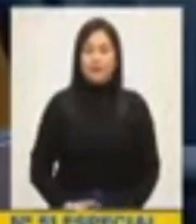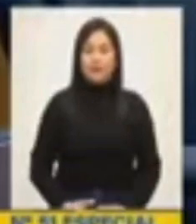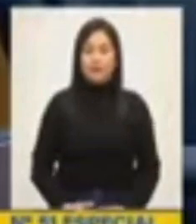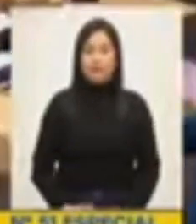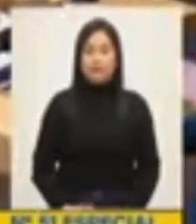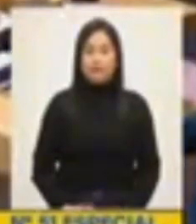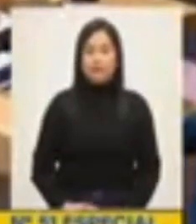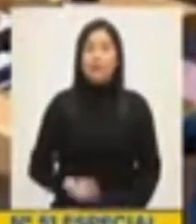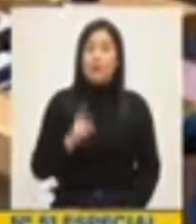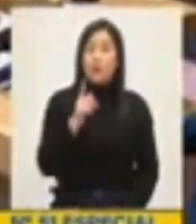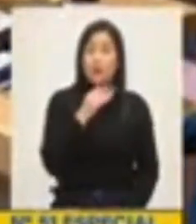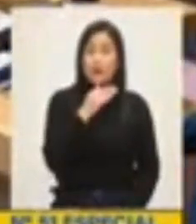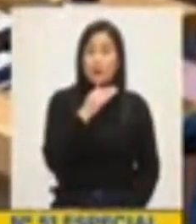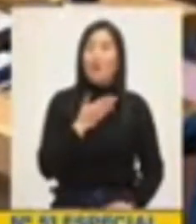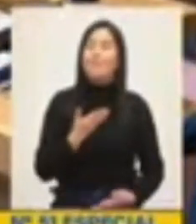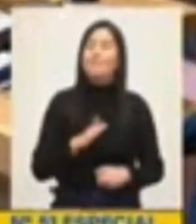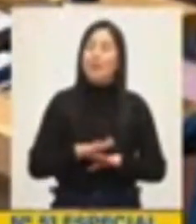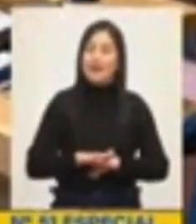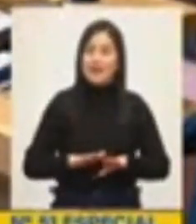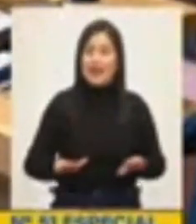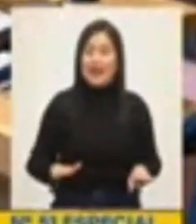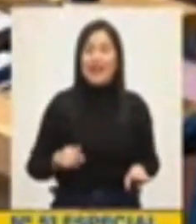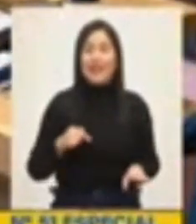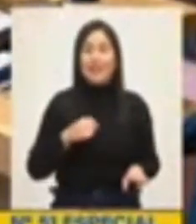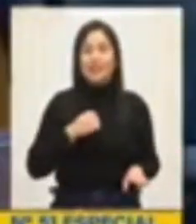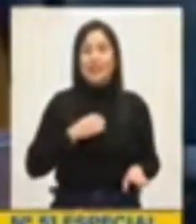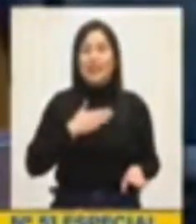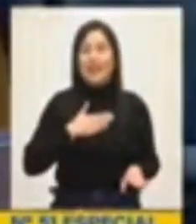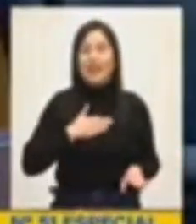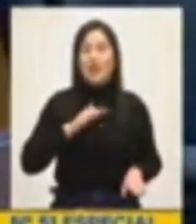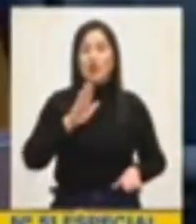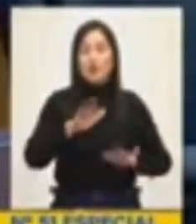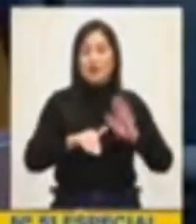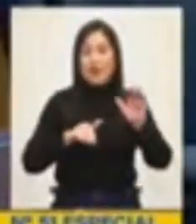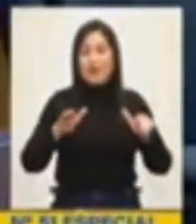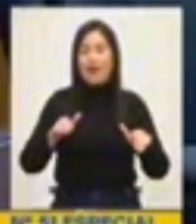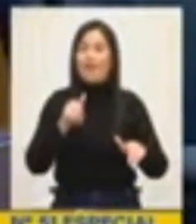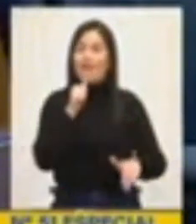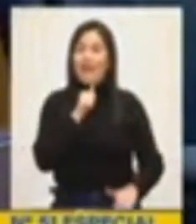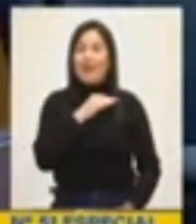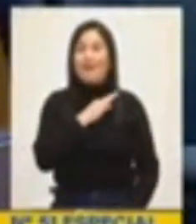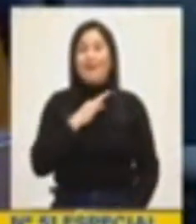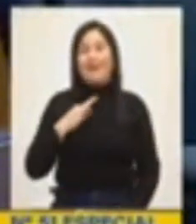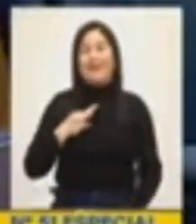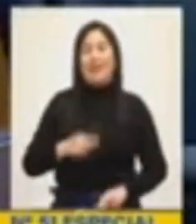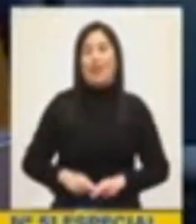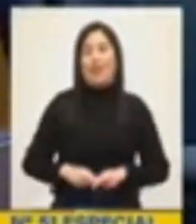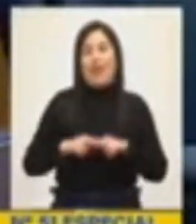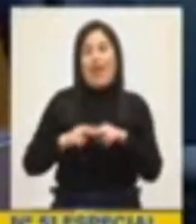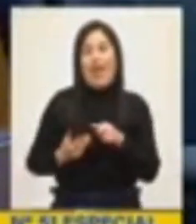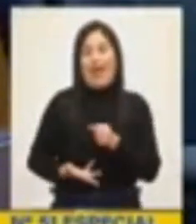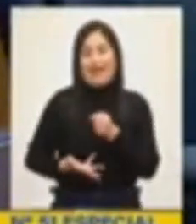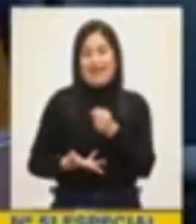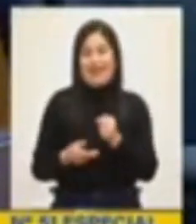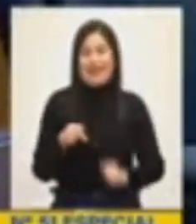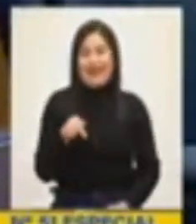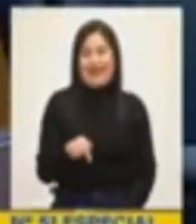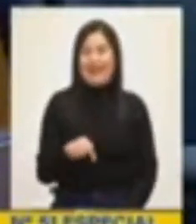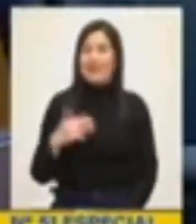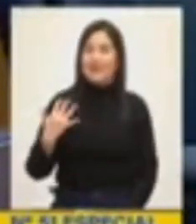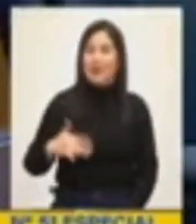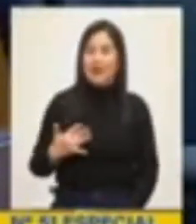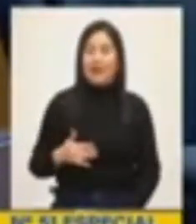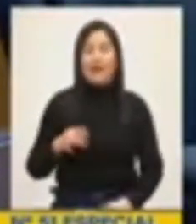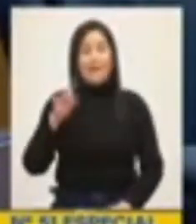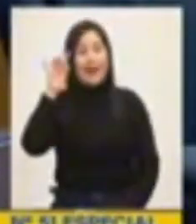Un minuto, presidente, solo para cerrar. Aquí yo quiero hacer un llamado. Echamos de menos al ministro de Hacienda aquí. Es clave para poder saber si vamos a tener